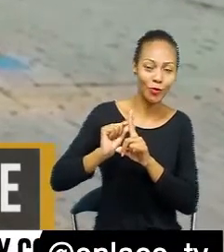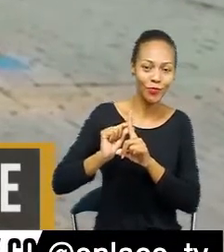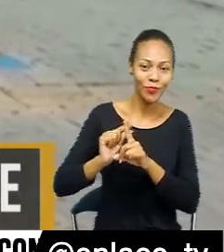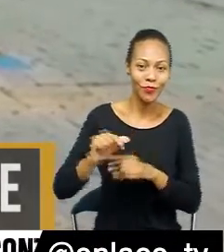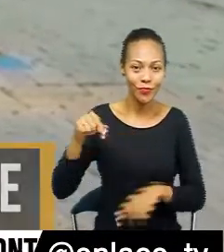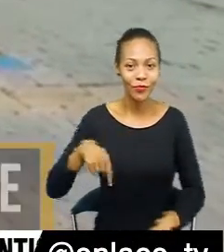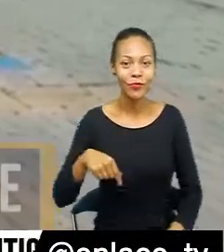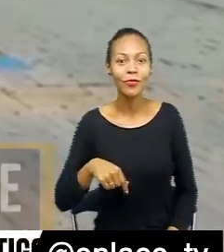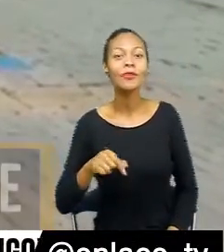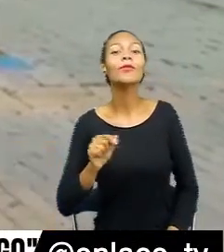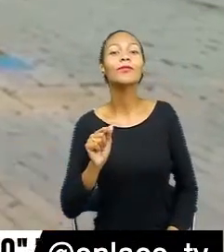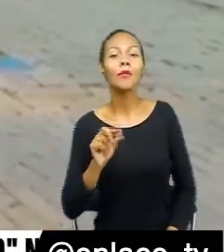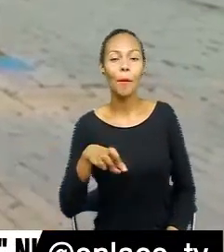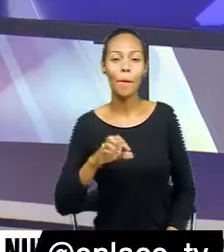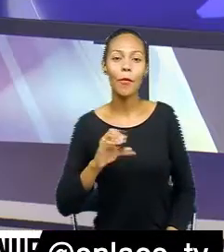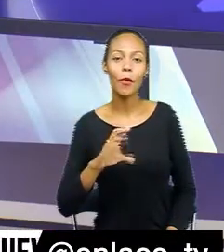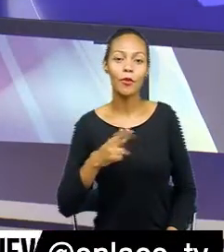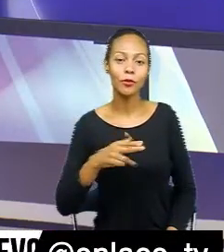para Enlace Noticias.